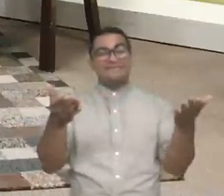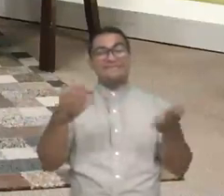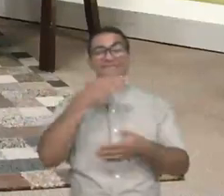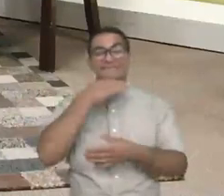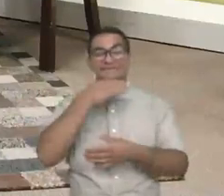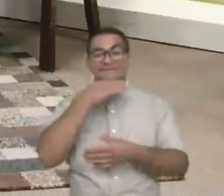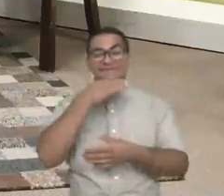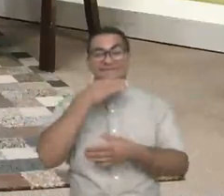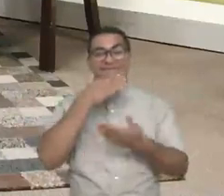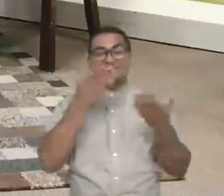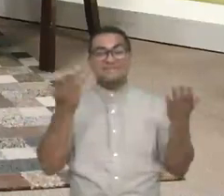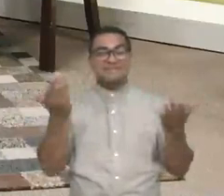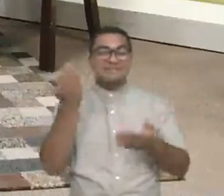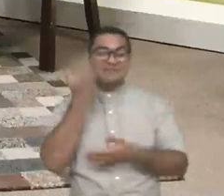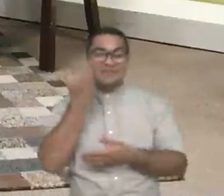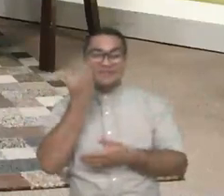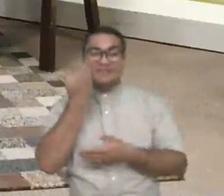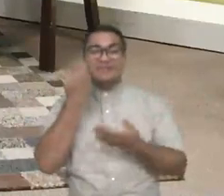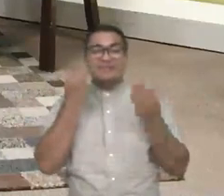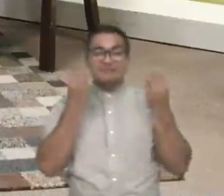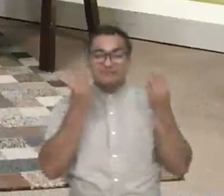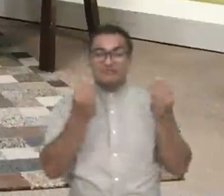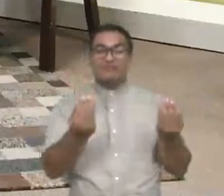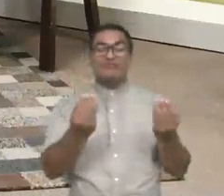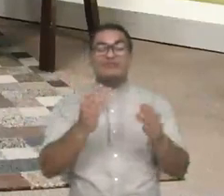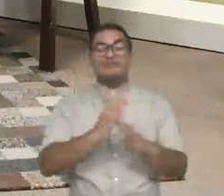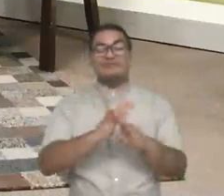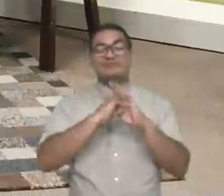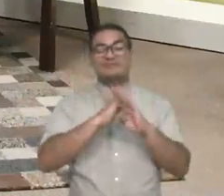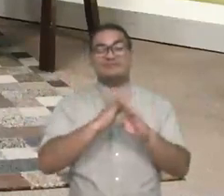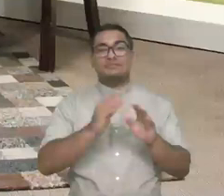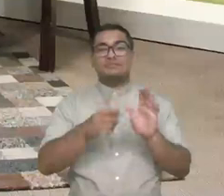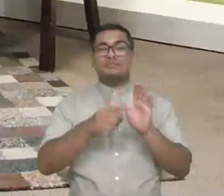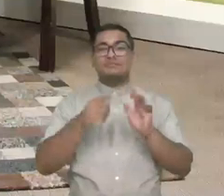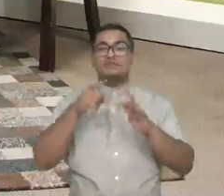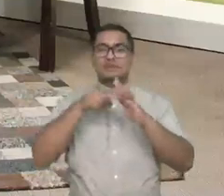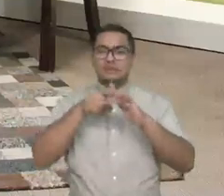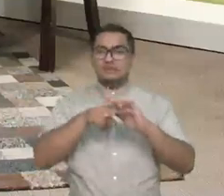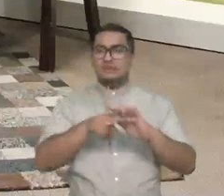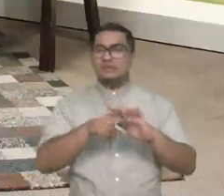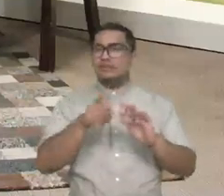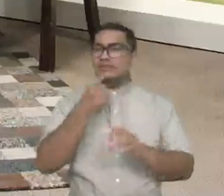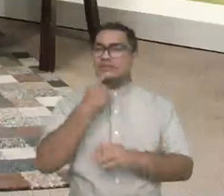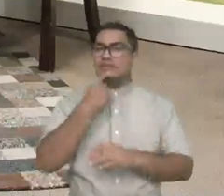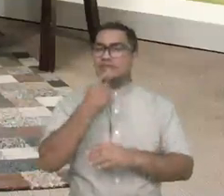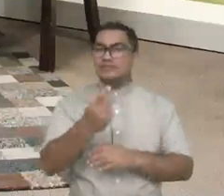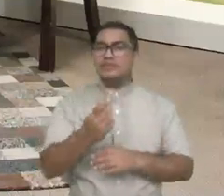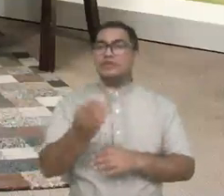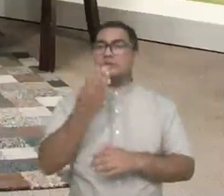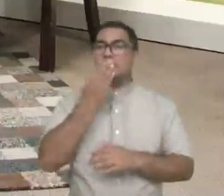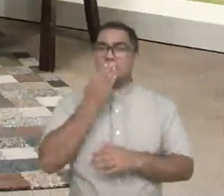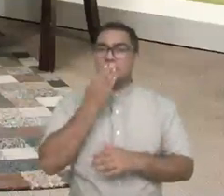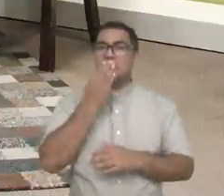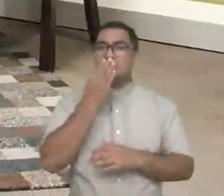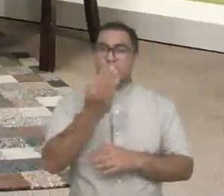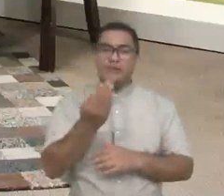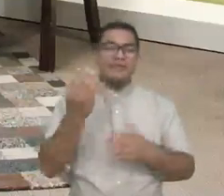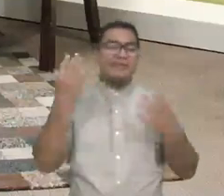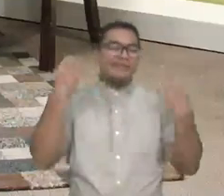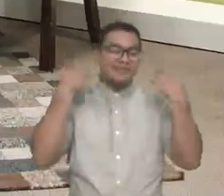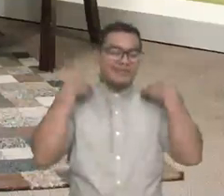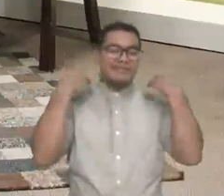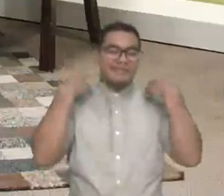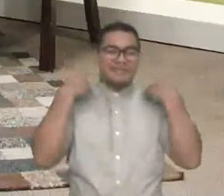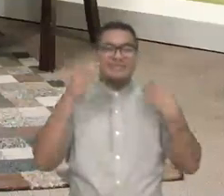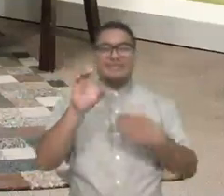a aparecer diferentes enfermedades, que es lo que queremos evitar. Los psicólogos dicen que es bueno todavía, es bueno tener estrés. Es aceptable, lo que pasa es que es